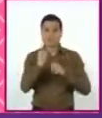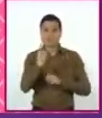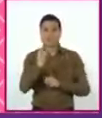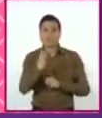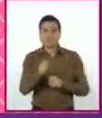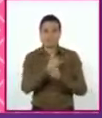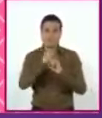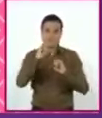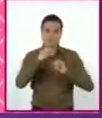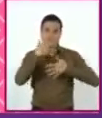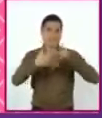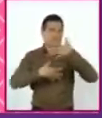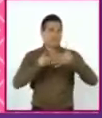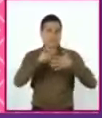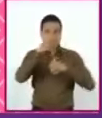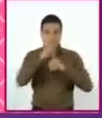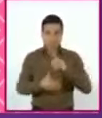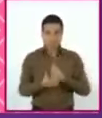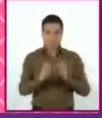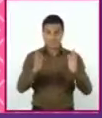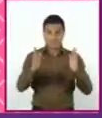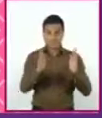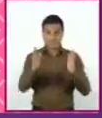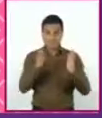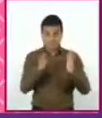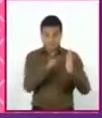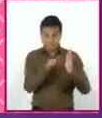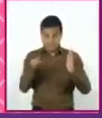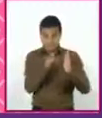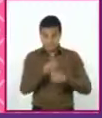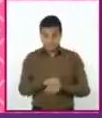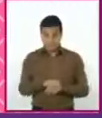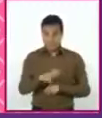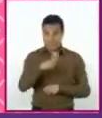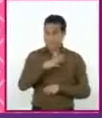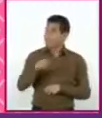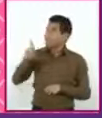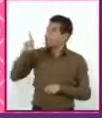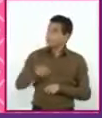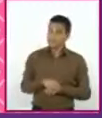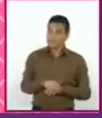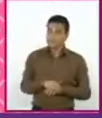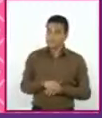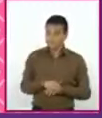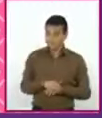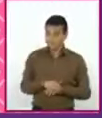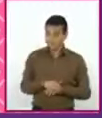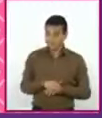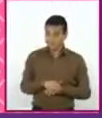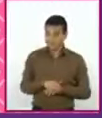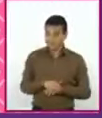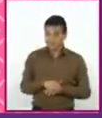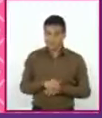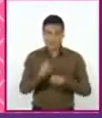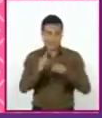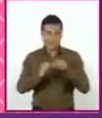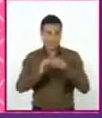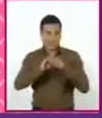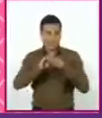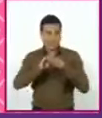de independencia. Este proceso se destaca en la línea del tiempo con el contorno punteado de color